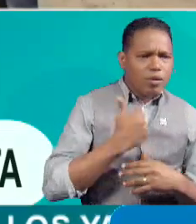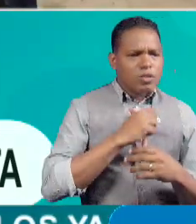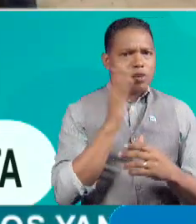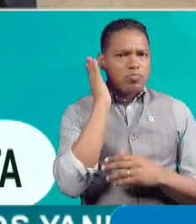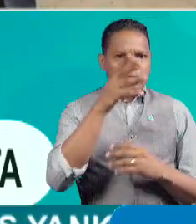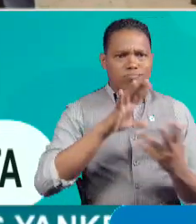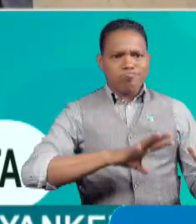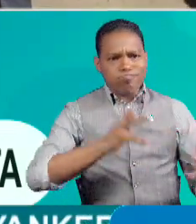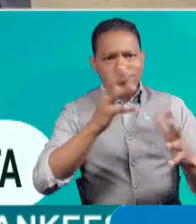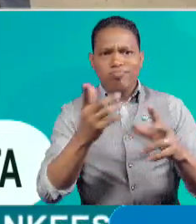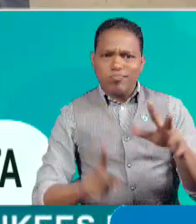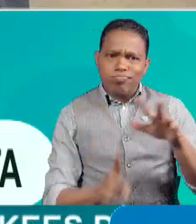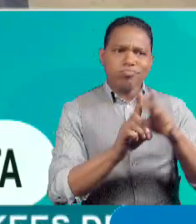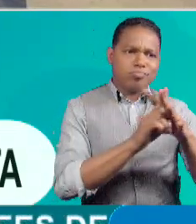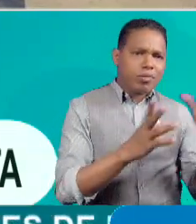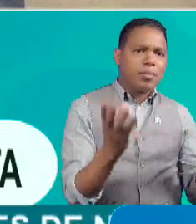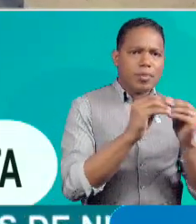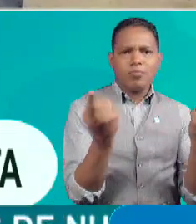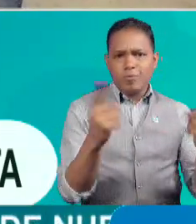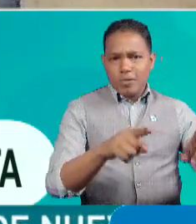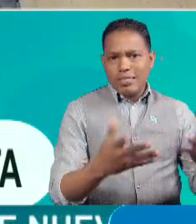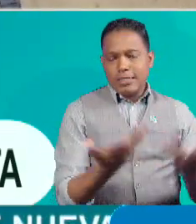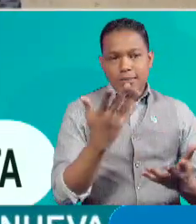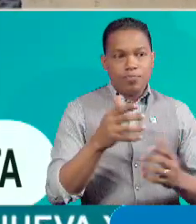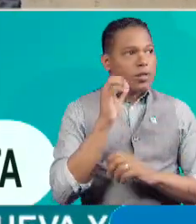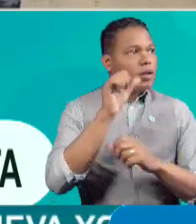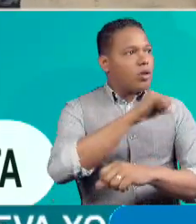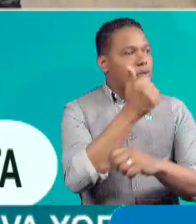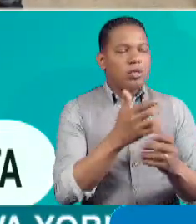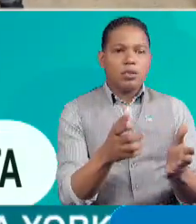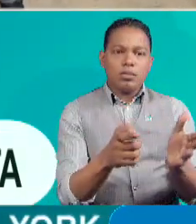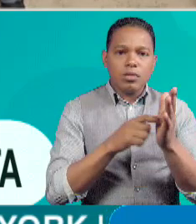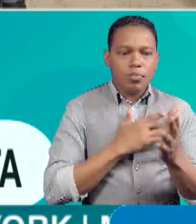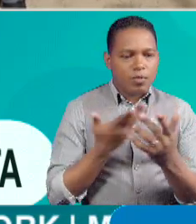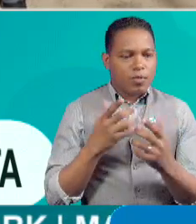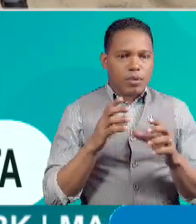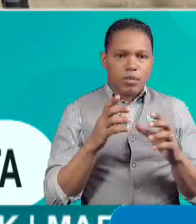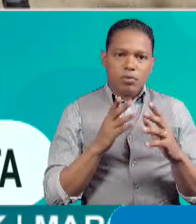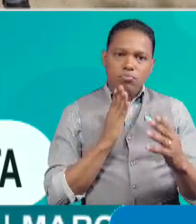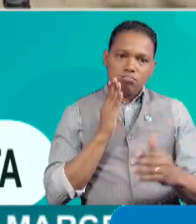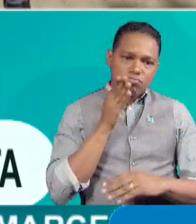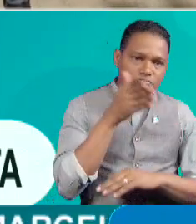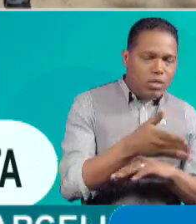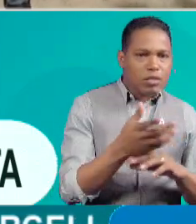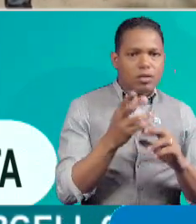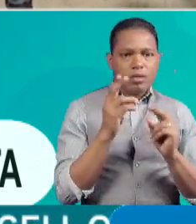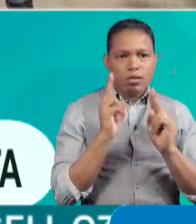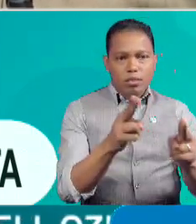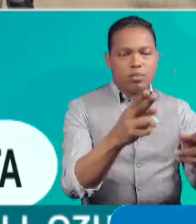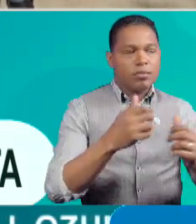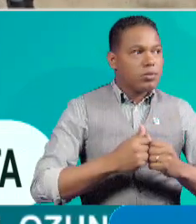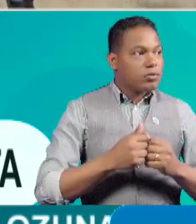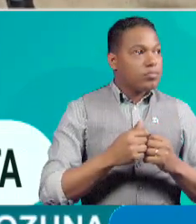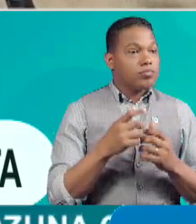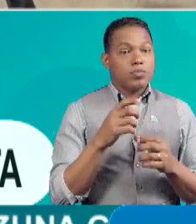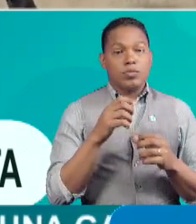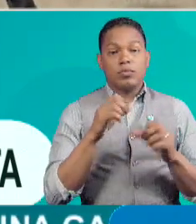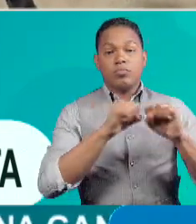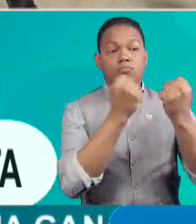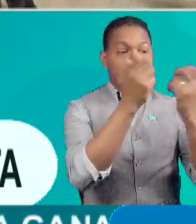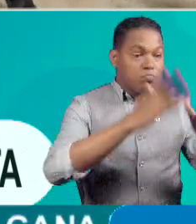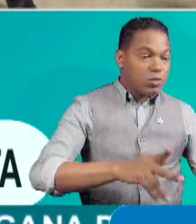las autoridades para que intervengan de manera inmediata en esta parte, pero también a que los ciudadanos y más los que conducen por esta